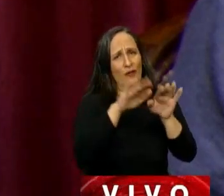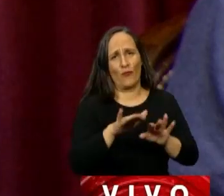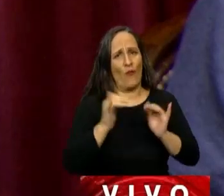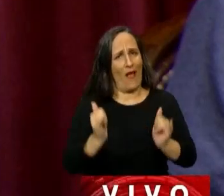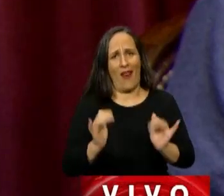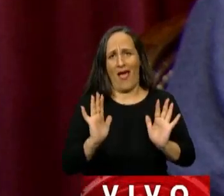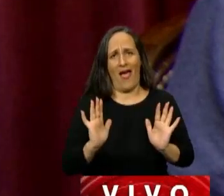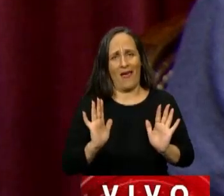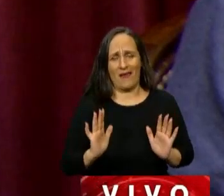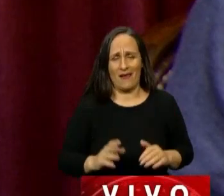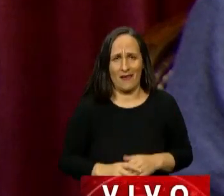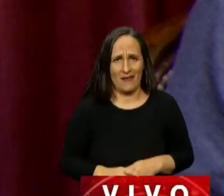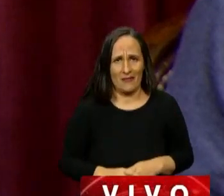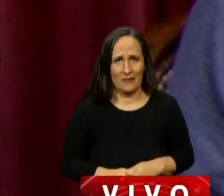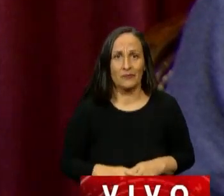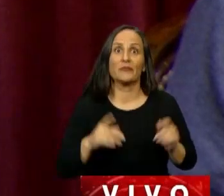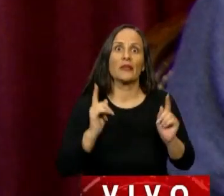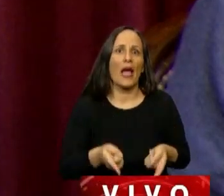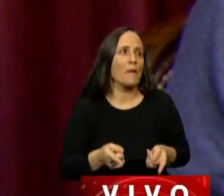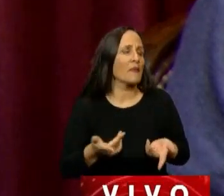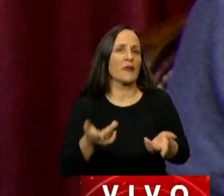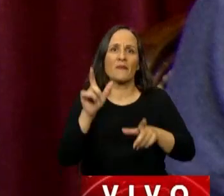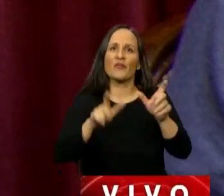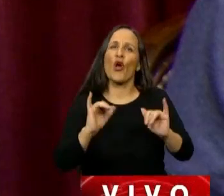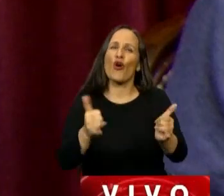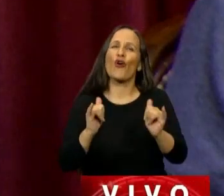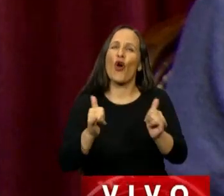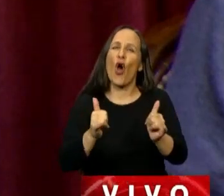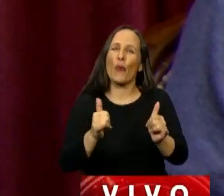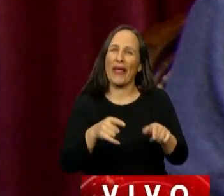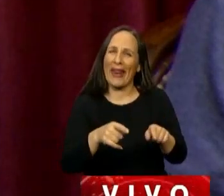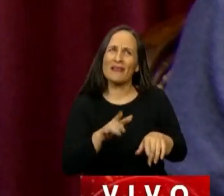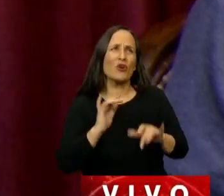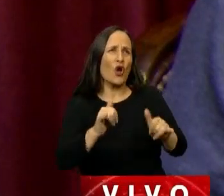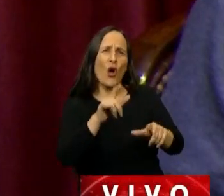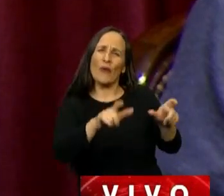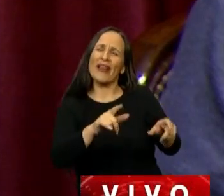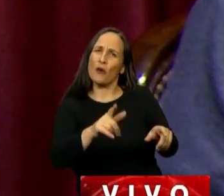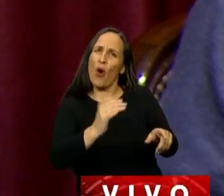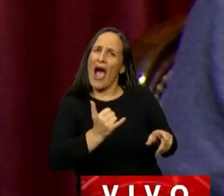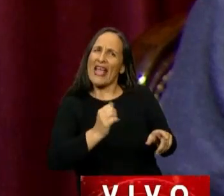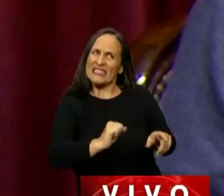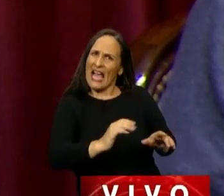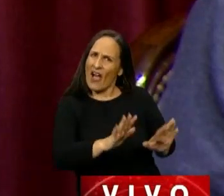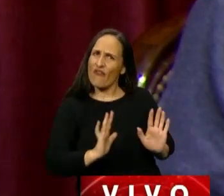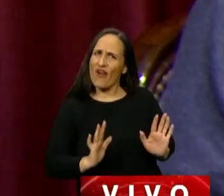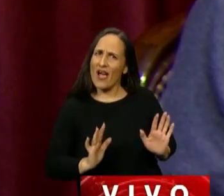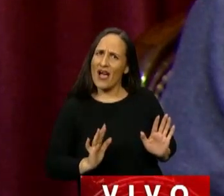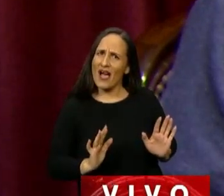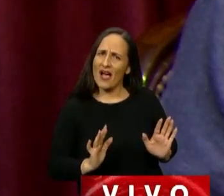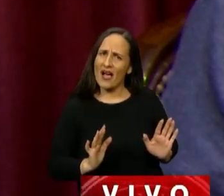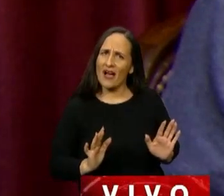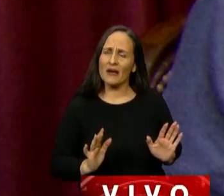presidente, mencionar el ejemplo de muchos jóvenes que son estafados con este mecanismo, por